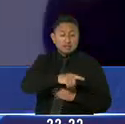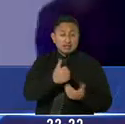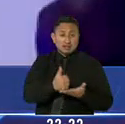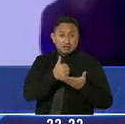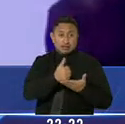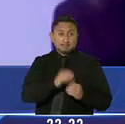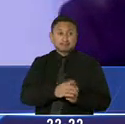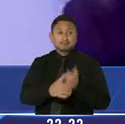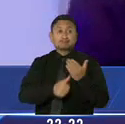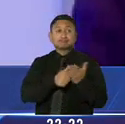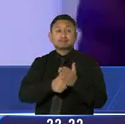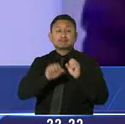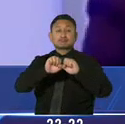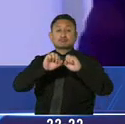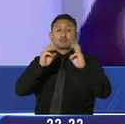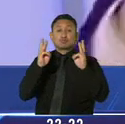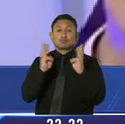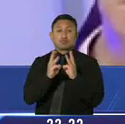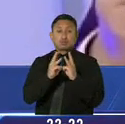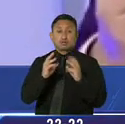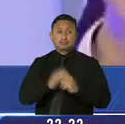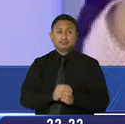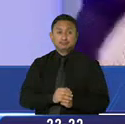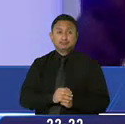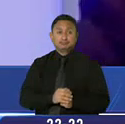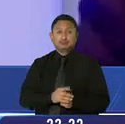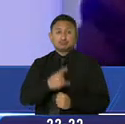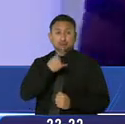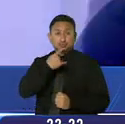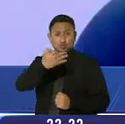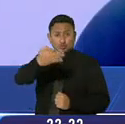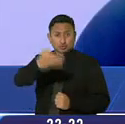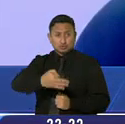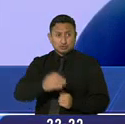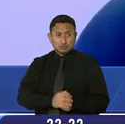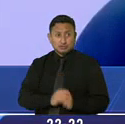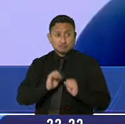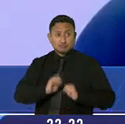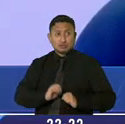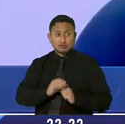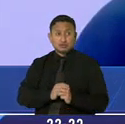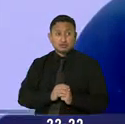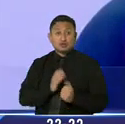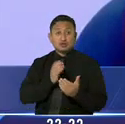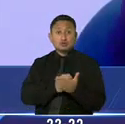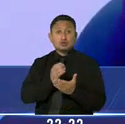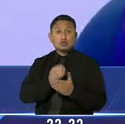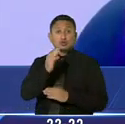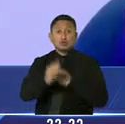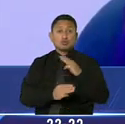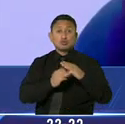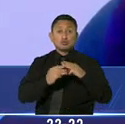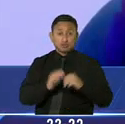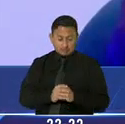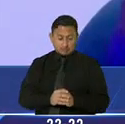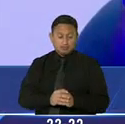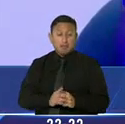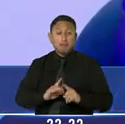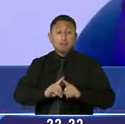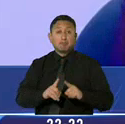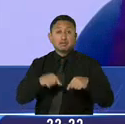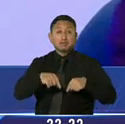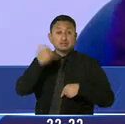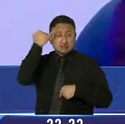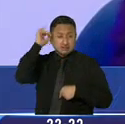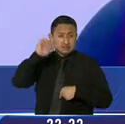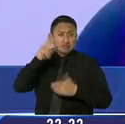de Inclusión Económica y Social lo ratifica. Recursos en el mundo hay, lo que no ha habido son iniciativas y proyectos que permita captar